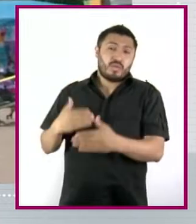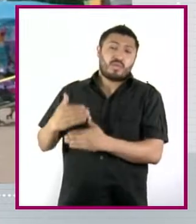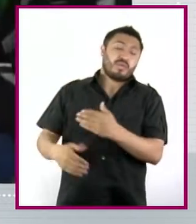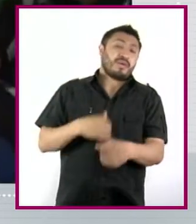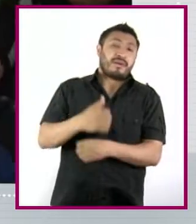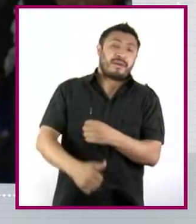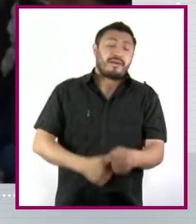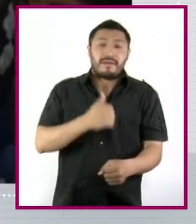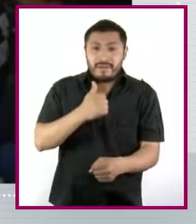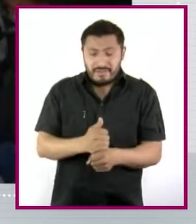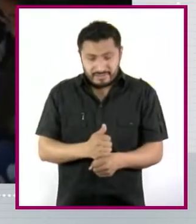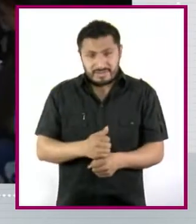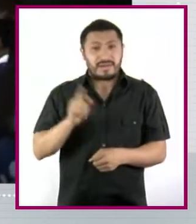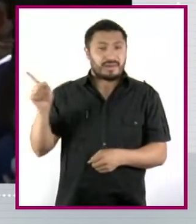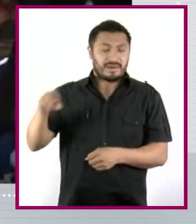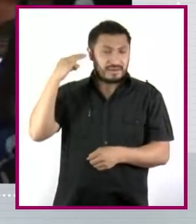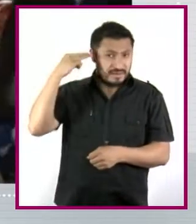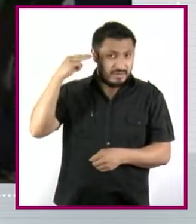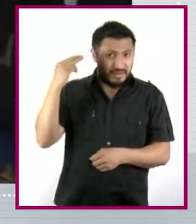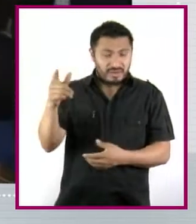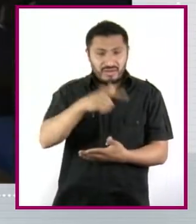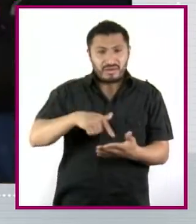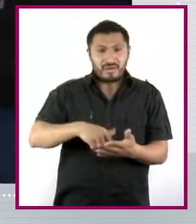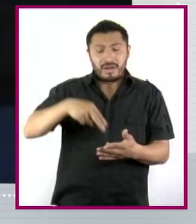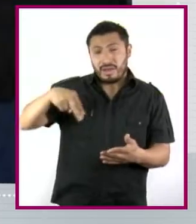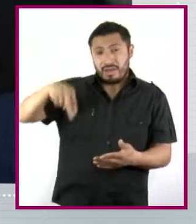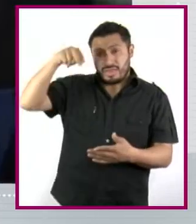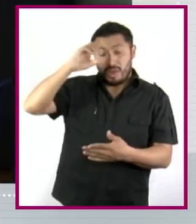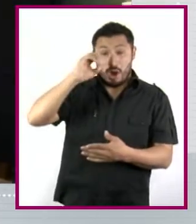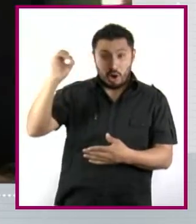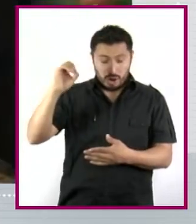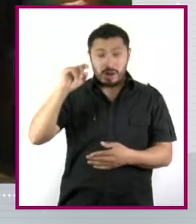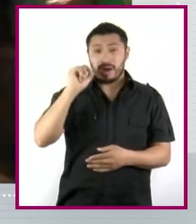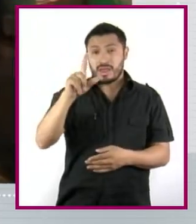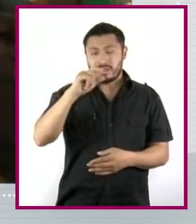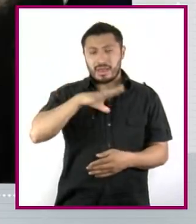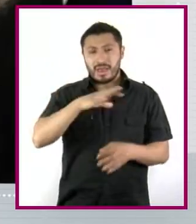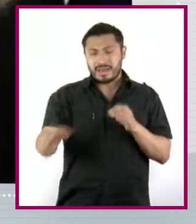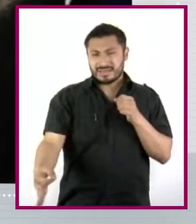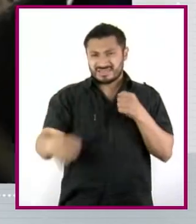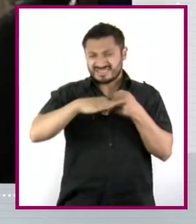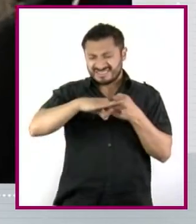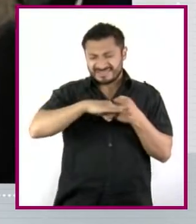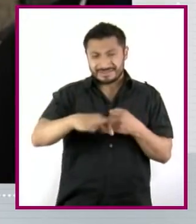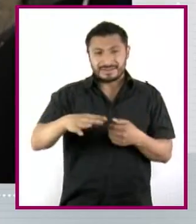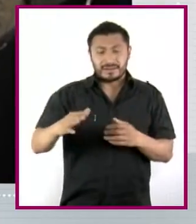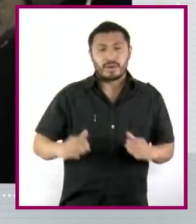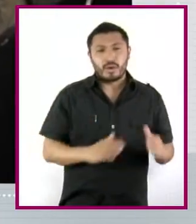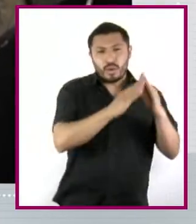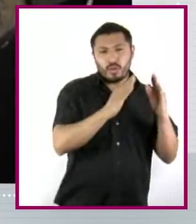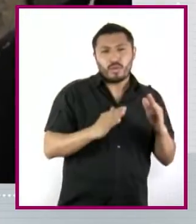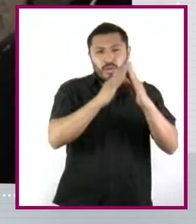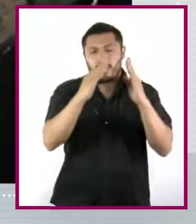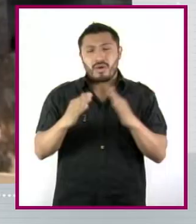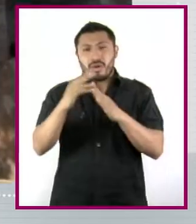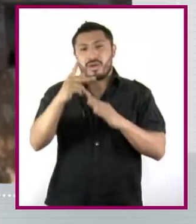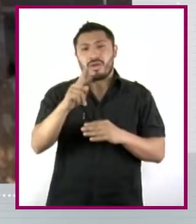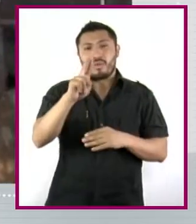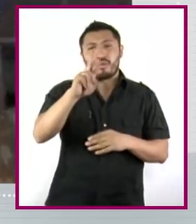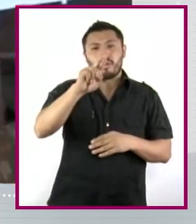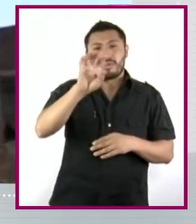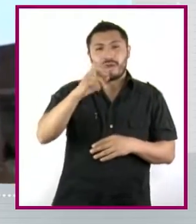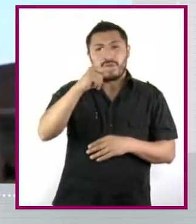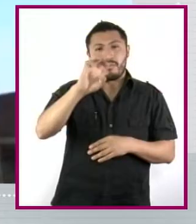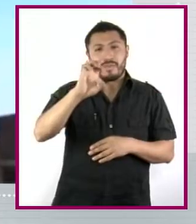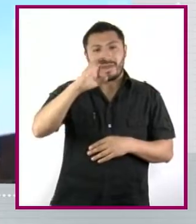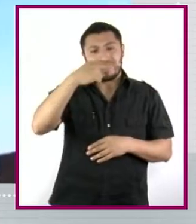años, precisamente en Michoacán, en la zona del noroeste, y tengo muy cerca la zona montañosa purépecha de Patamban, Cherán